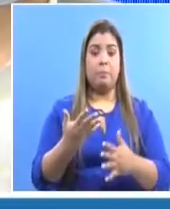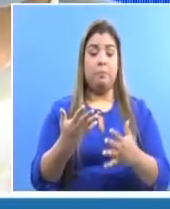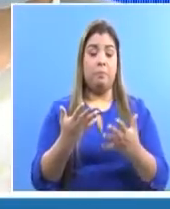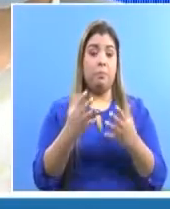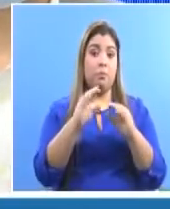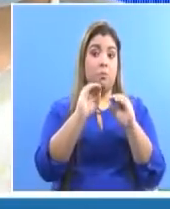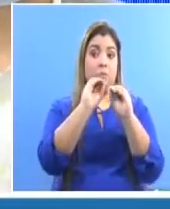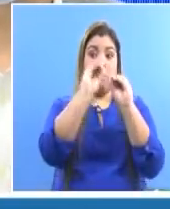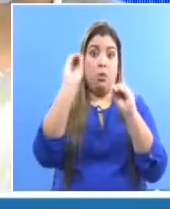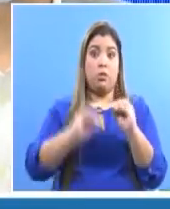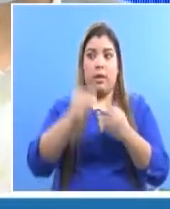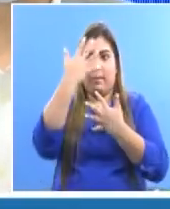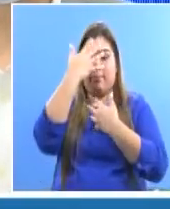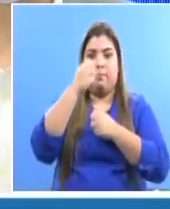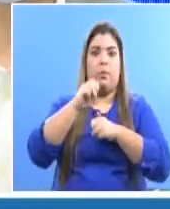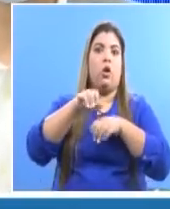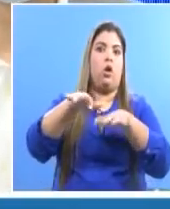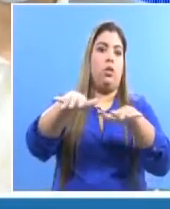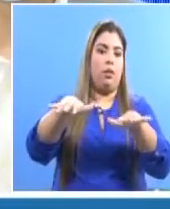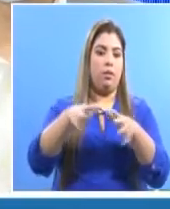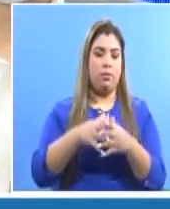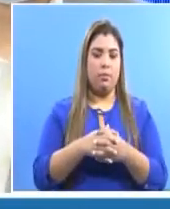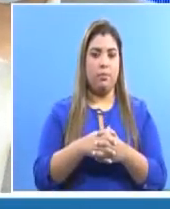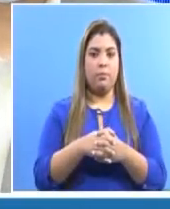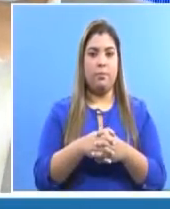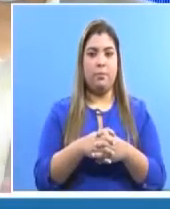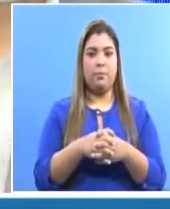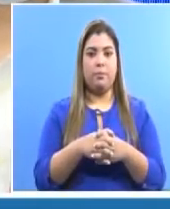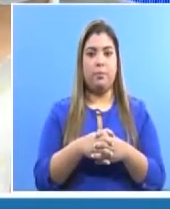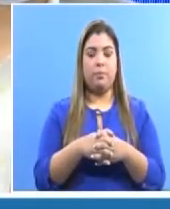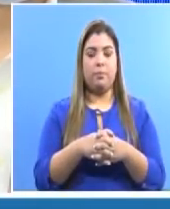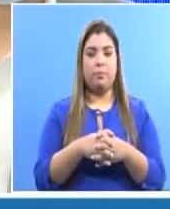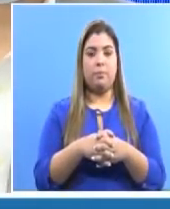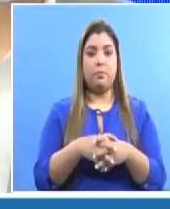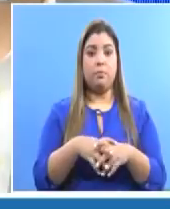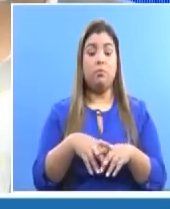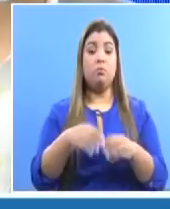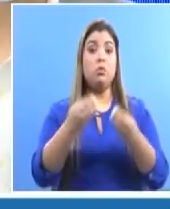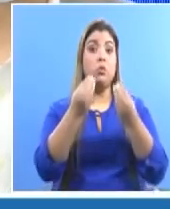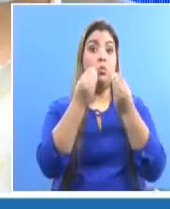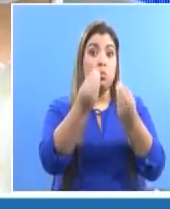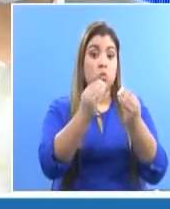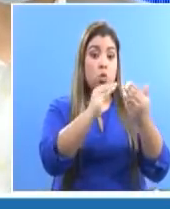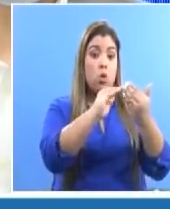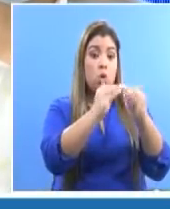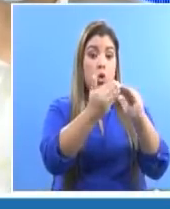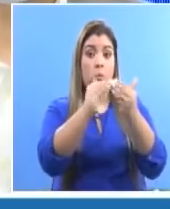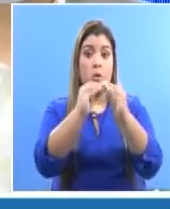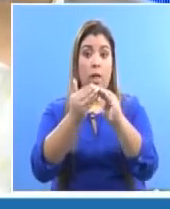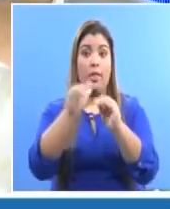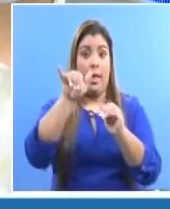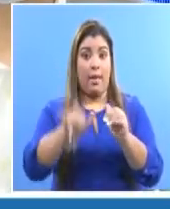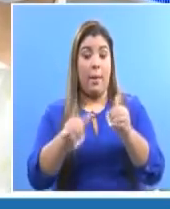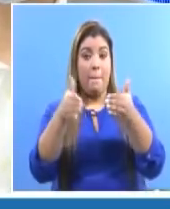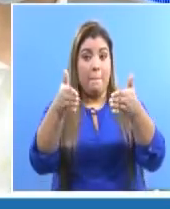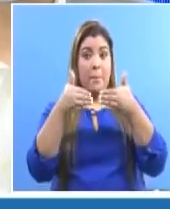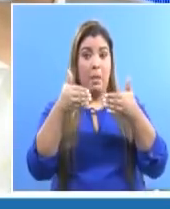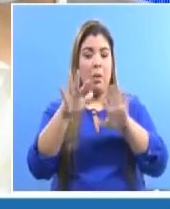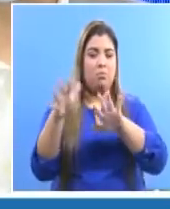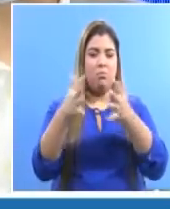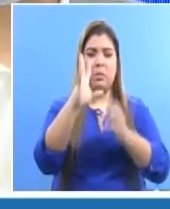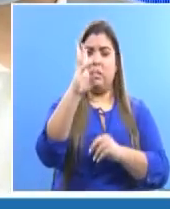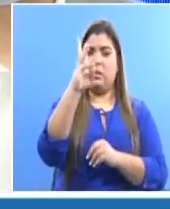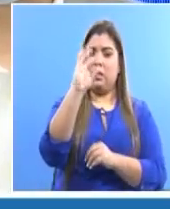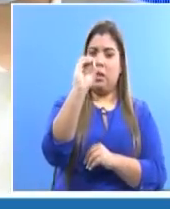índice de contagio que se manifiesta. Como vemos, si bien todavía muchos de los corregimientos del país, cerca del